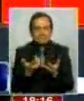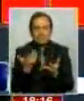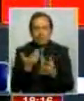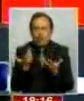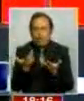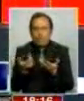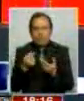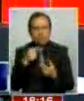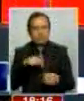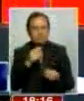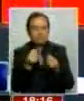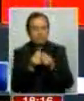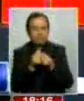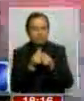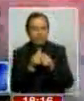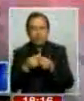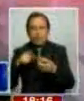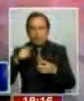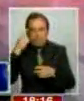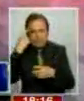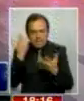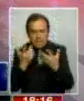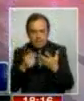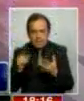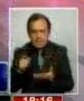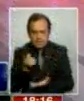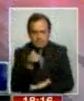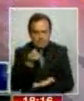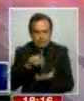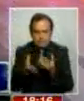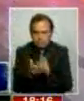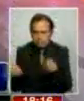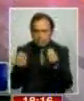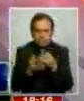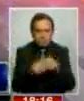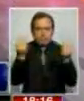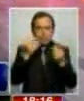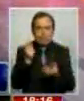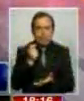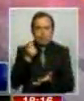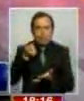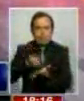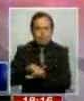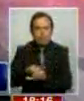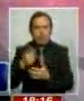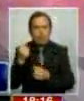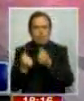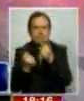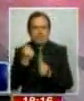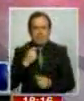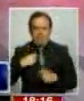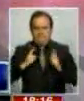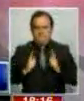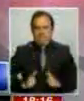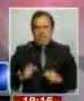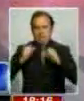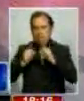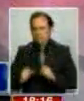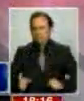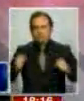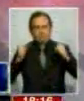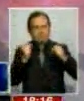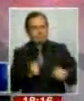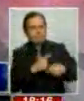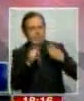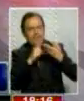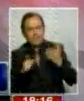donde se van efectivamente los capitales, de donde se compran los Porsche, de donde se pagan las vacaciones esquiando, de todo ese